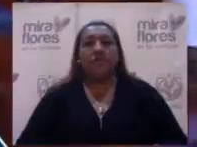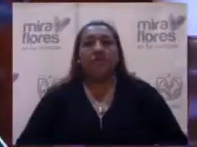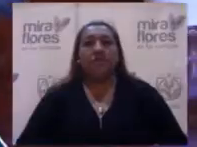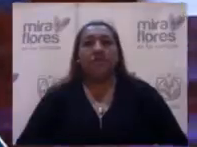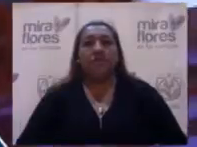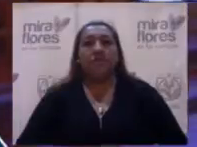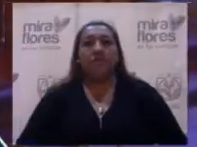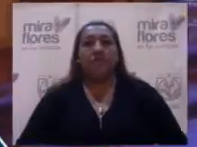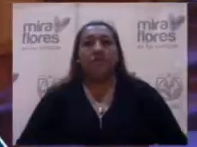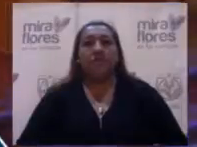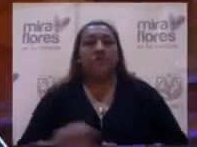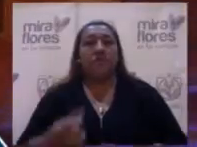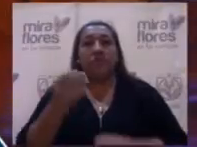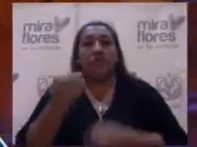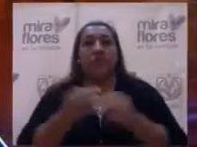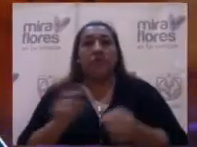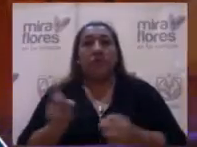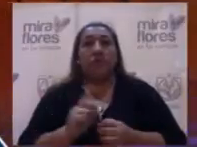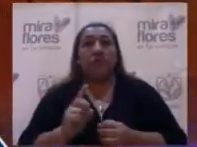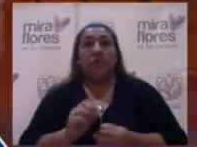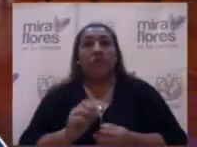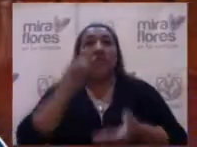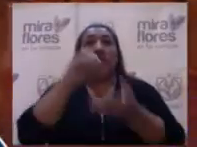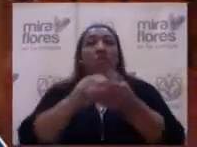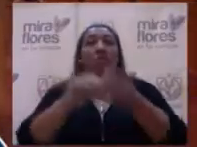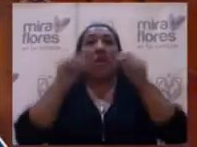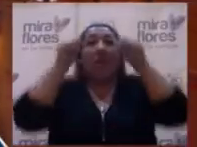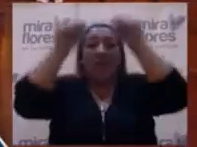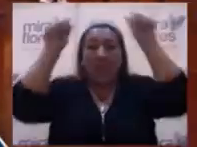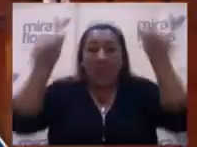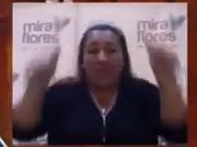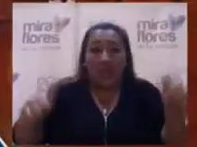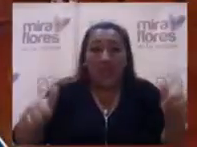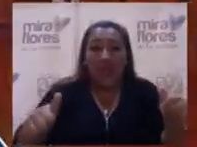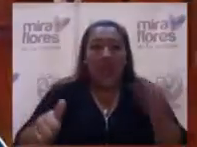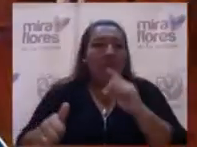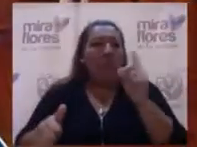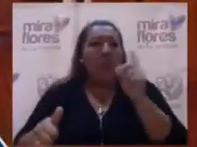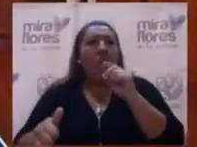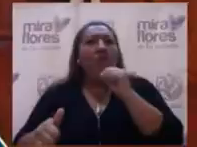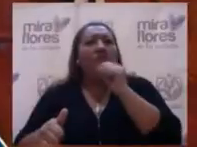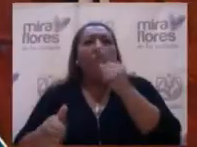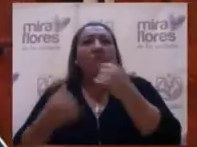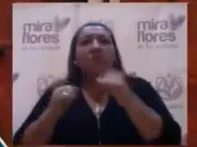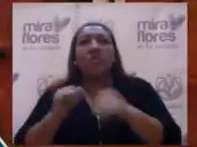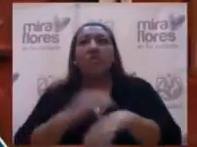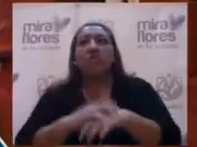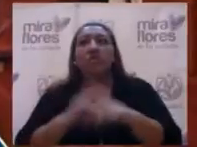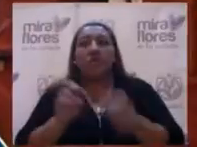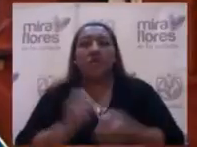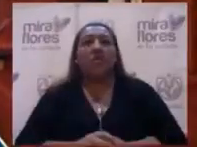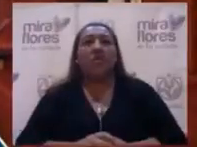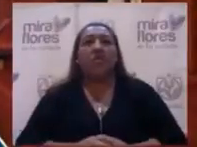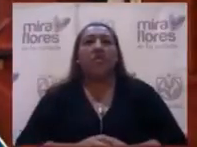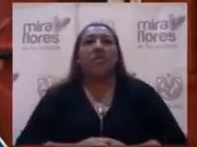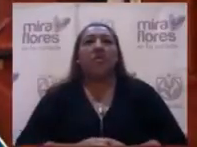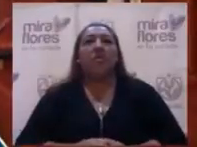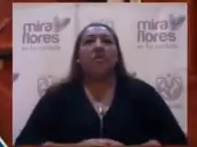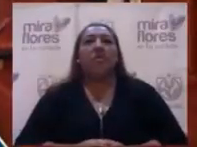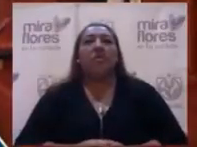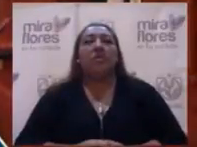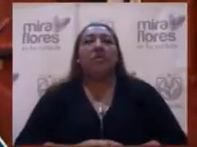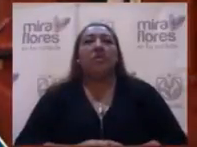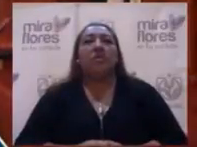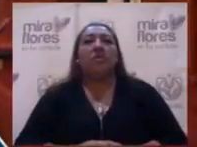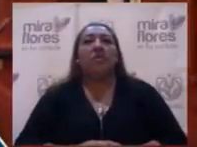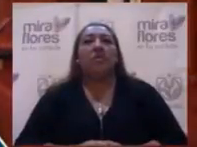Solo para precisar, señor Albertis, no es que se vayan a poner letreros. Parece que no ha tenido usted toda la información del caso. Esto,